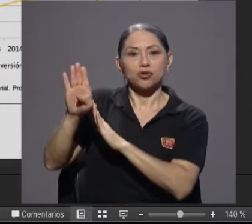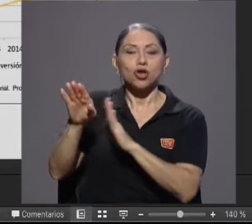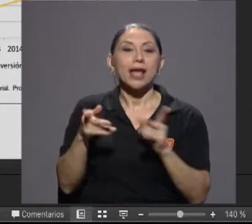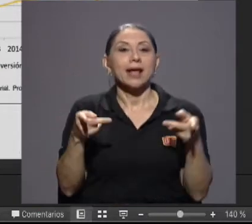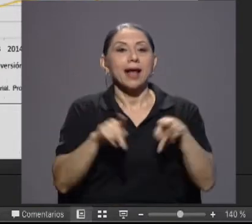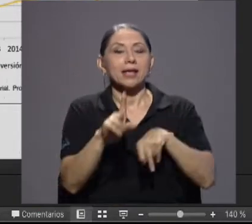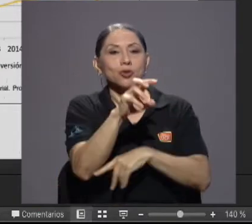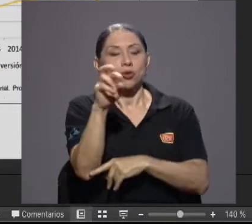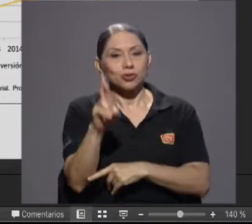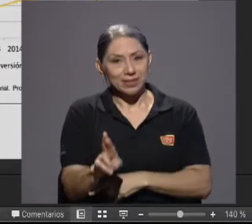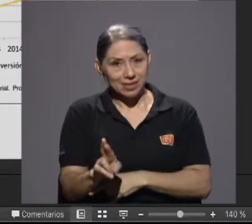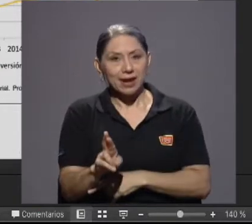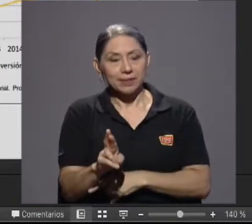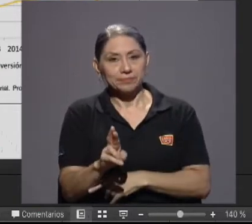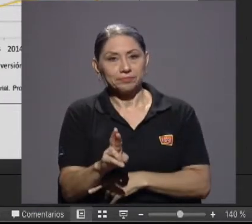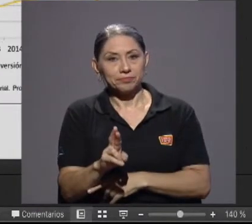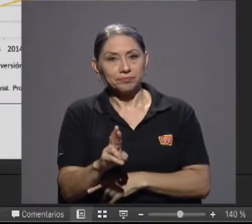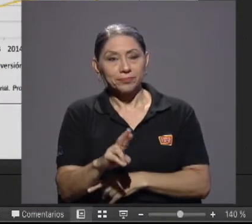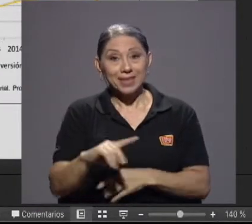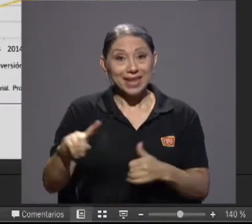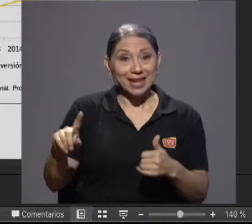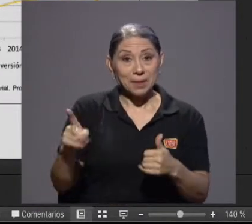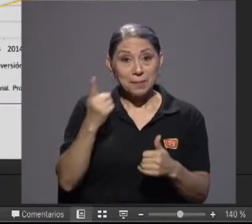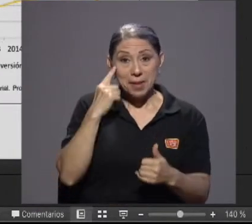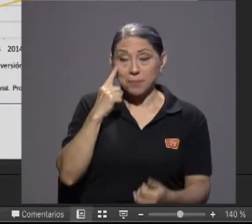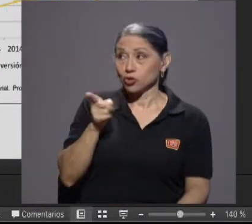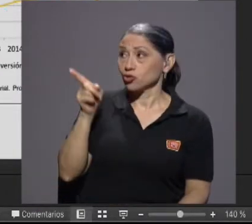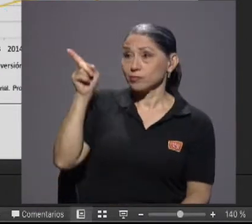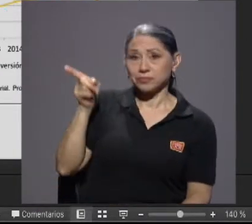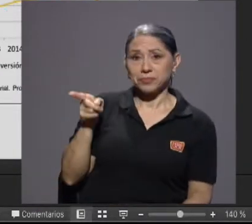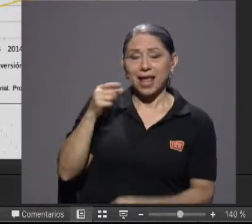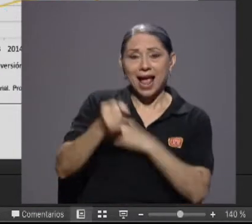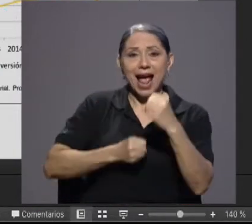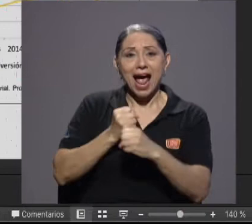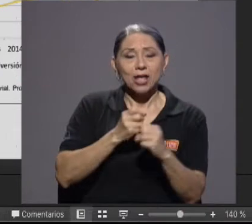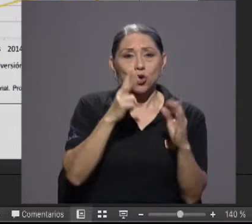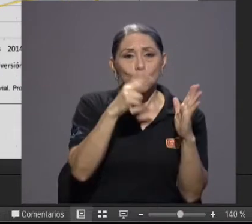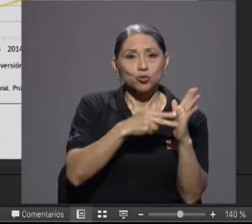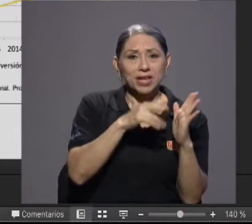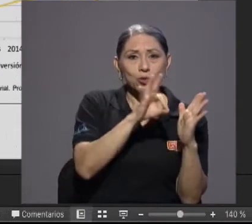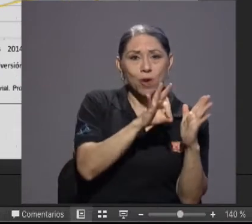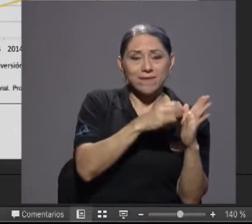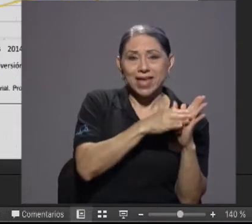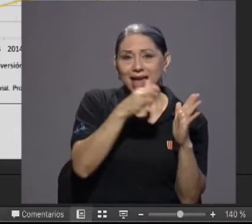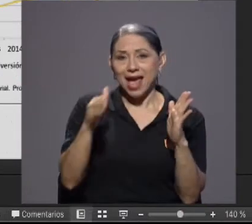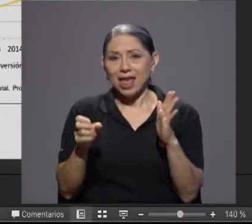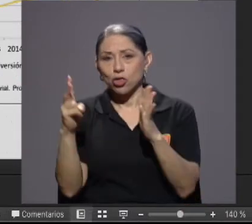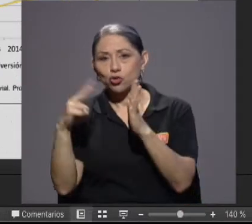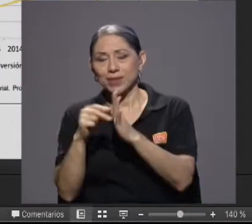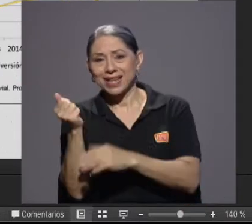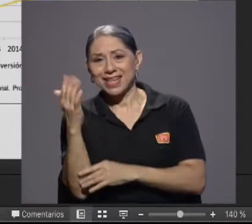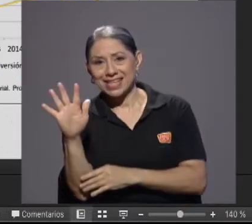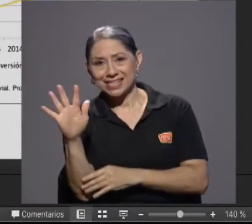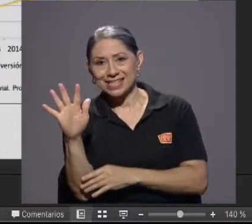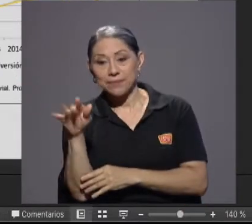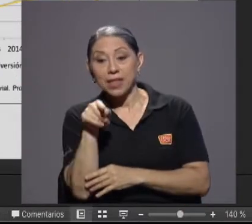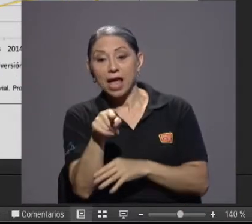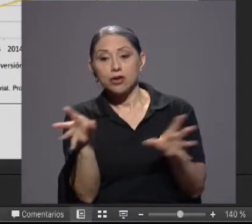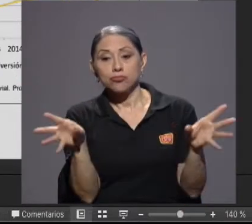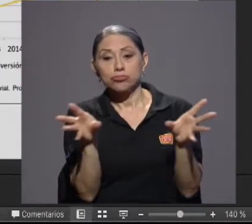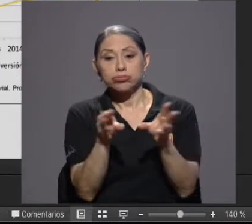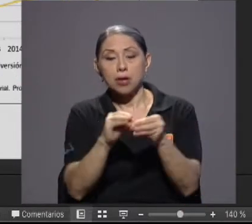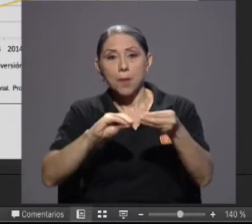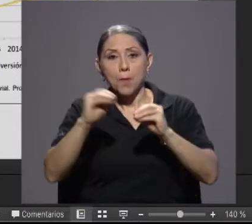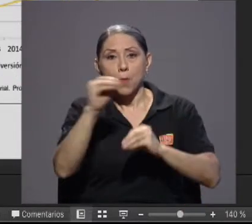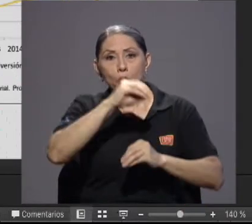Rica, en la primera tabla vemos que entre el año 2009 y 2015 el porcentaje del PIB que se